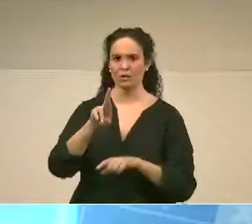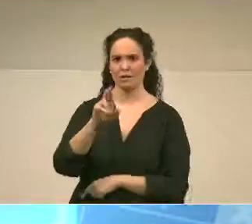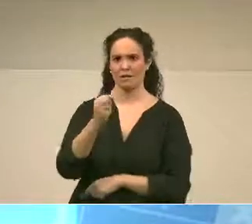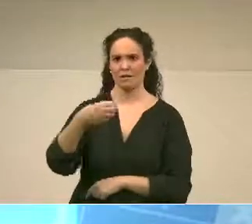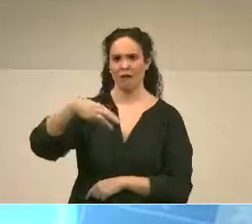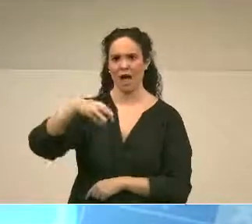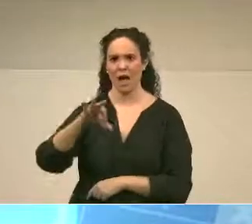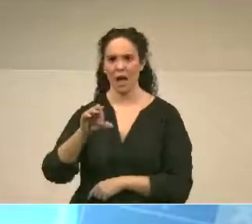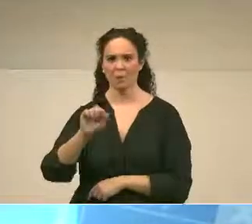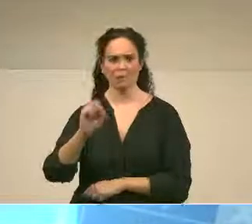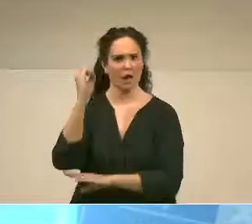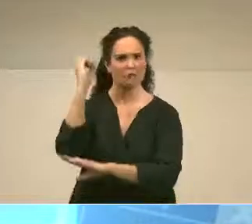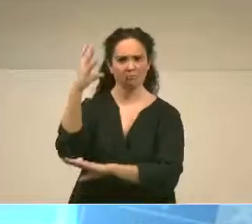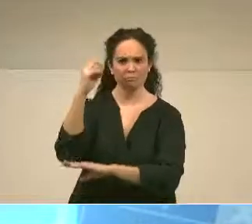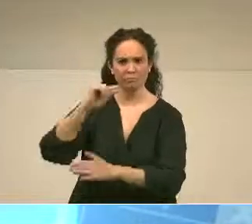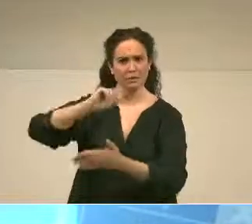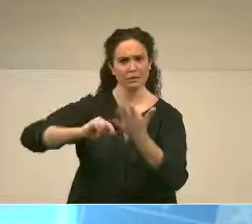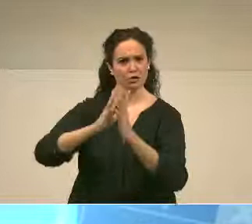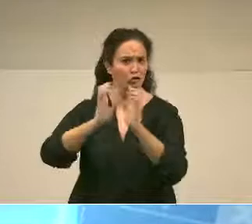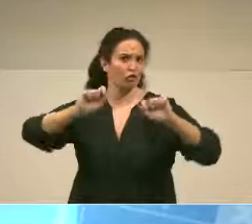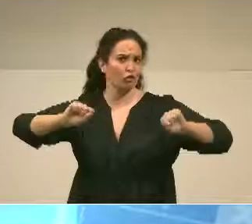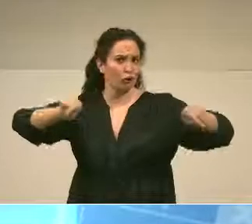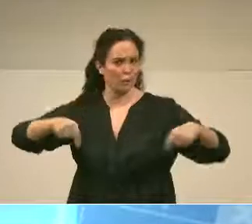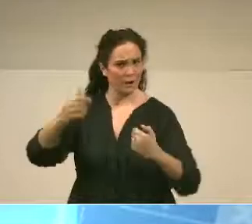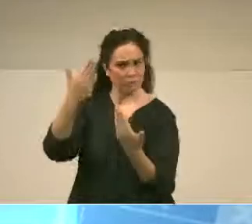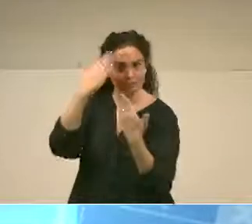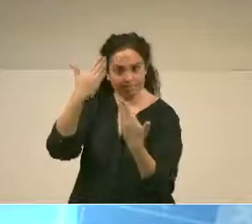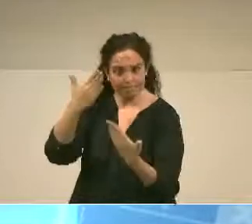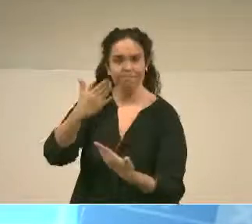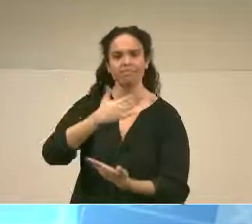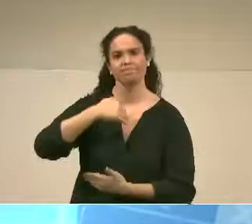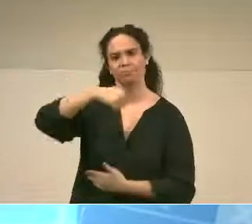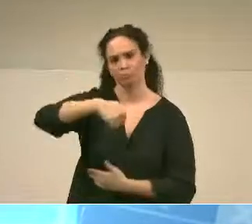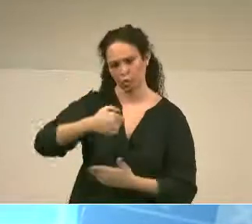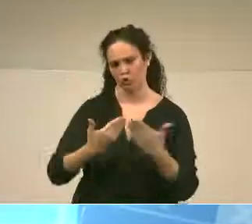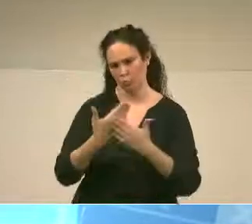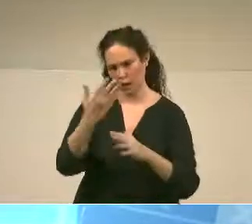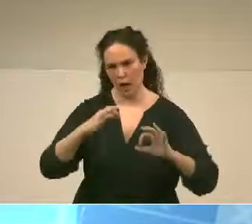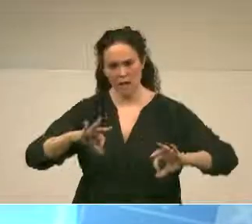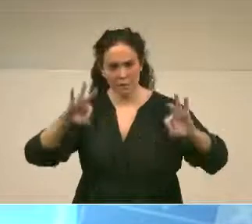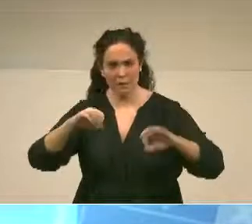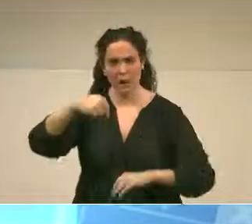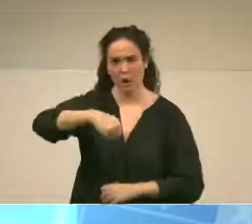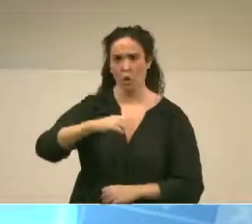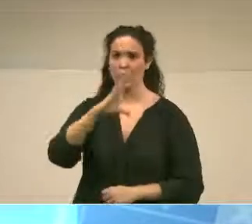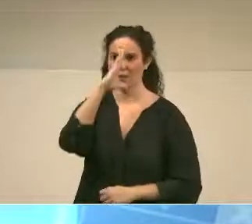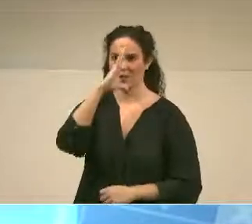izeneko hitzarmenaren sinaduraren omenez ospatzen dala egun hau, gaur, otsailak